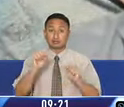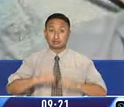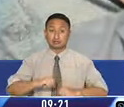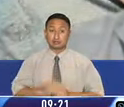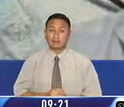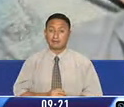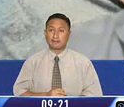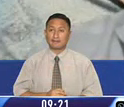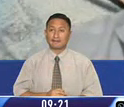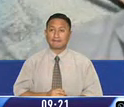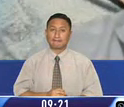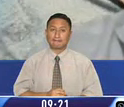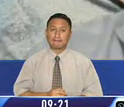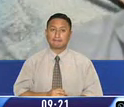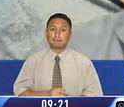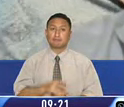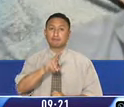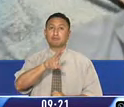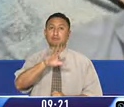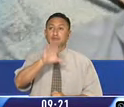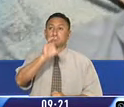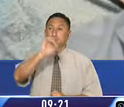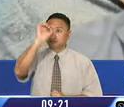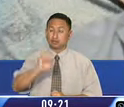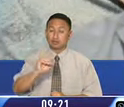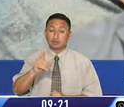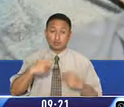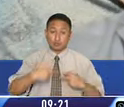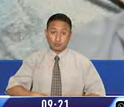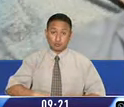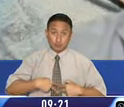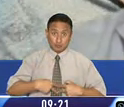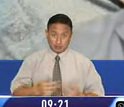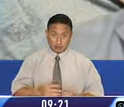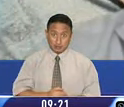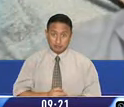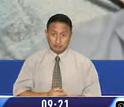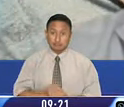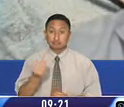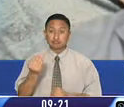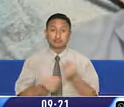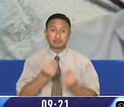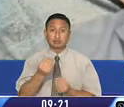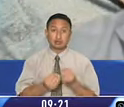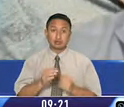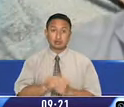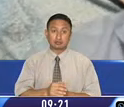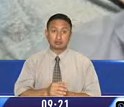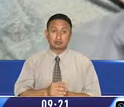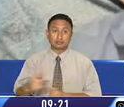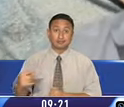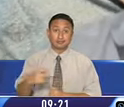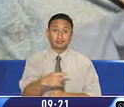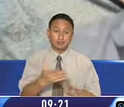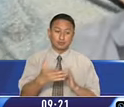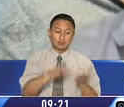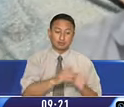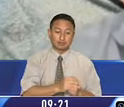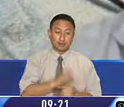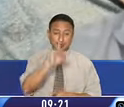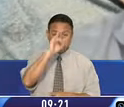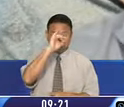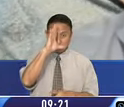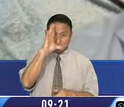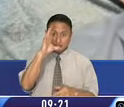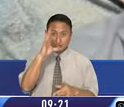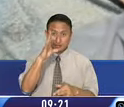o sea, ya son más del 25% de su vida, realmente acaba bastante. Como que la fe se llega a